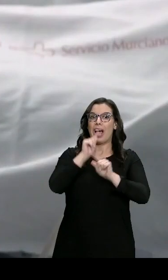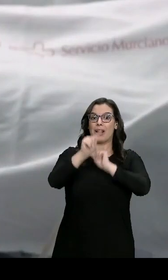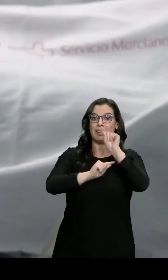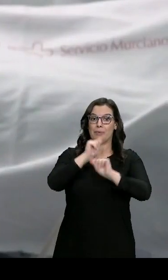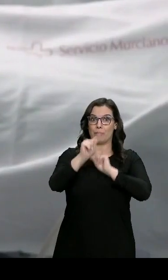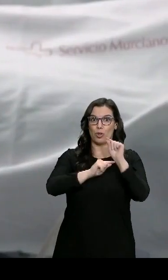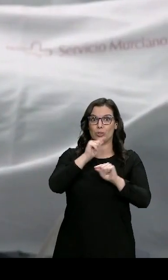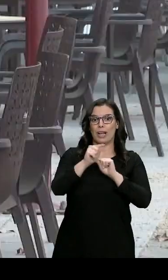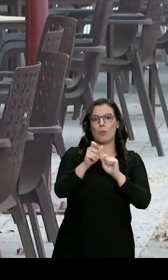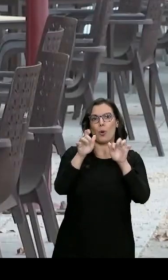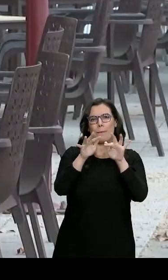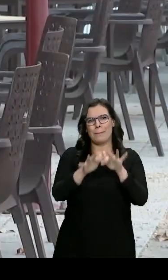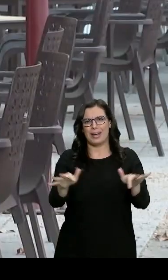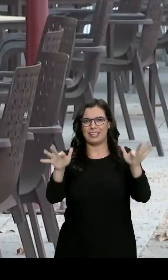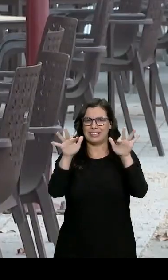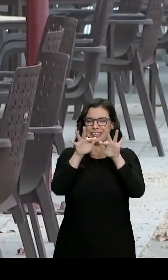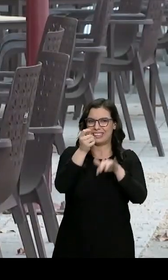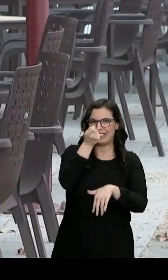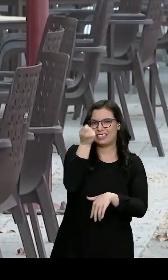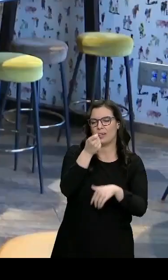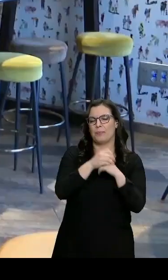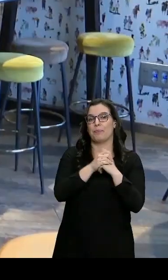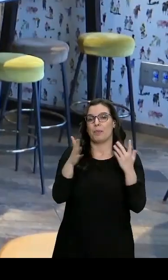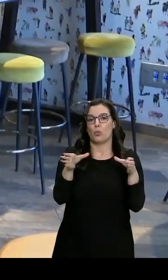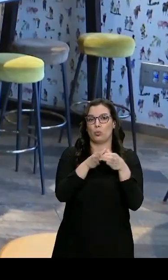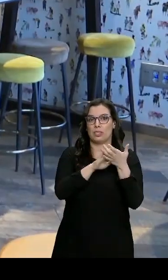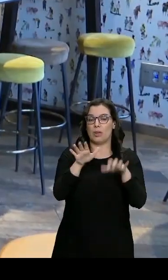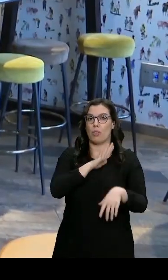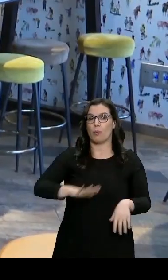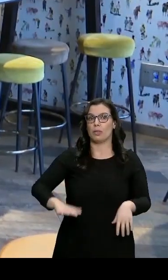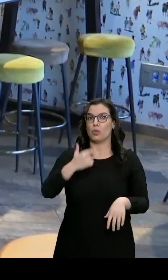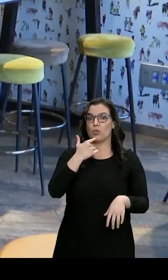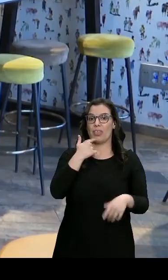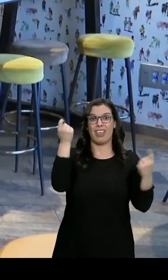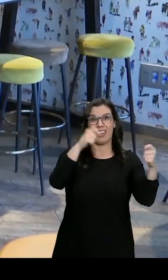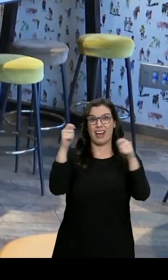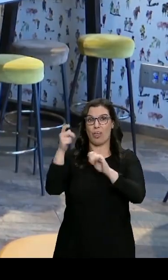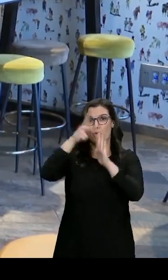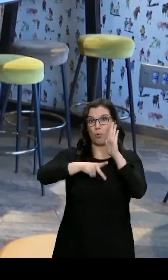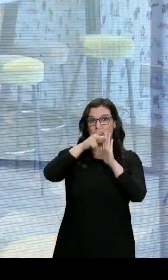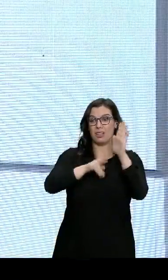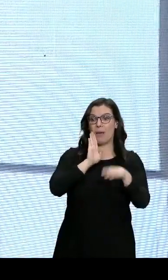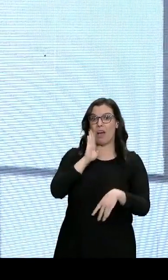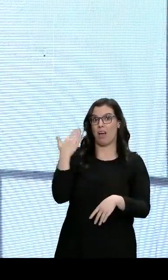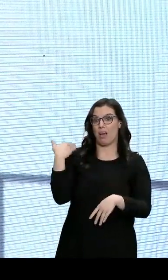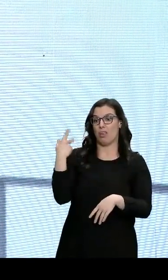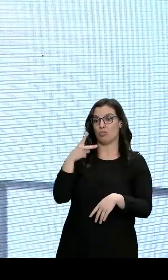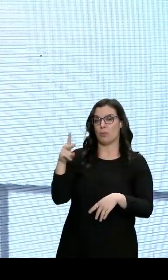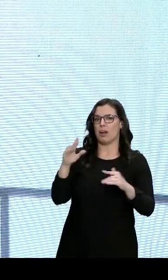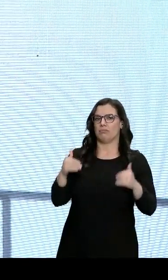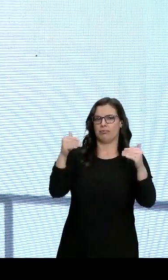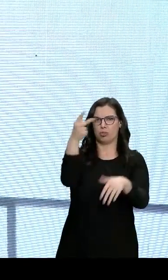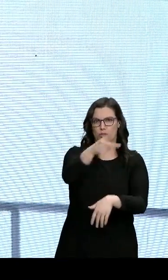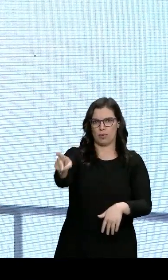a menor velocidad. De momento, la Junta prorroga 2 semanas más los cierres. Buenos días.